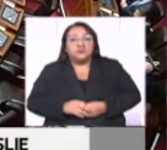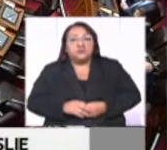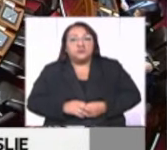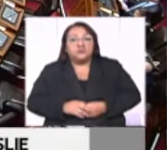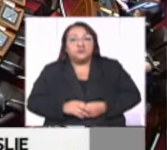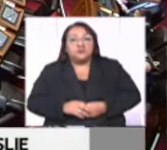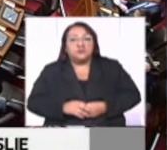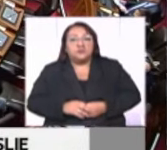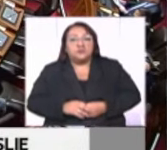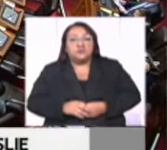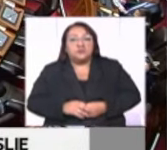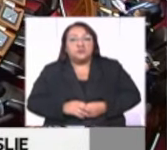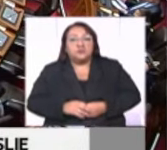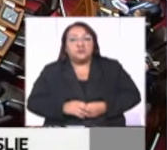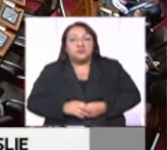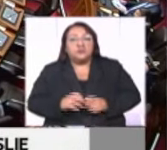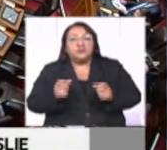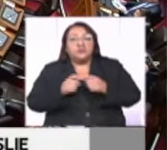Congresista Portalatino.